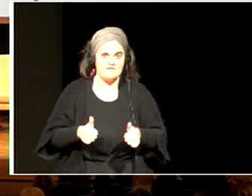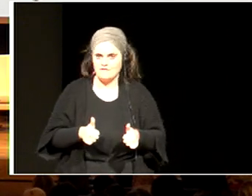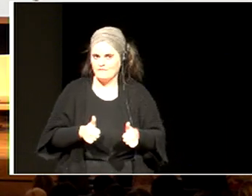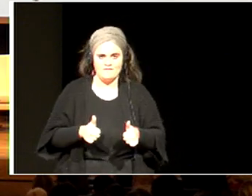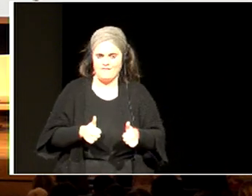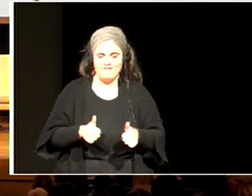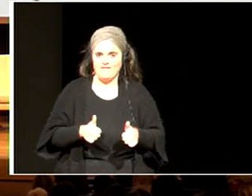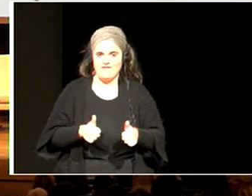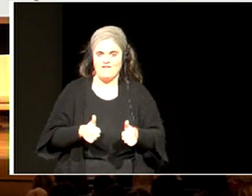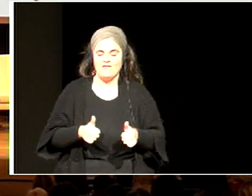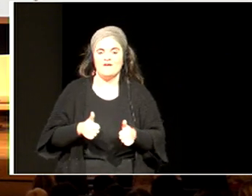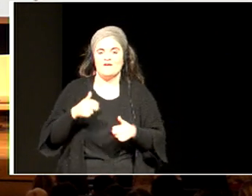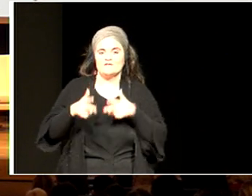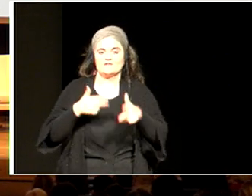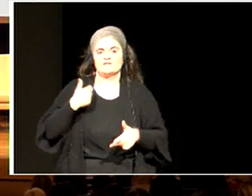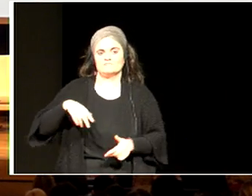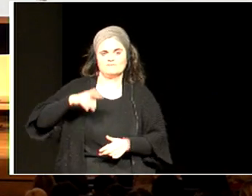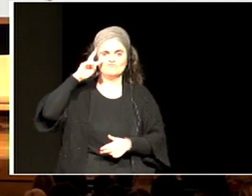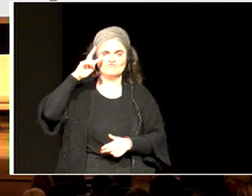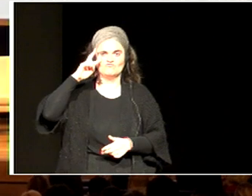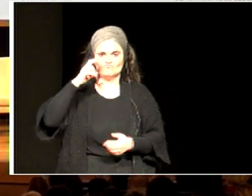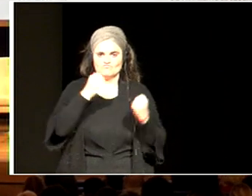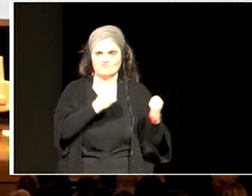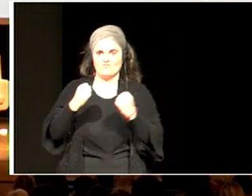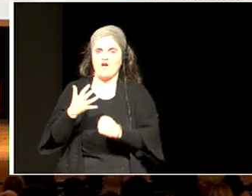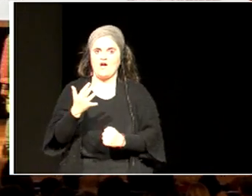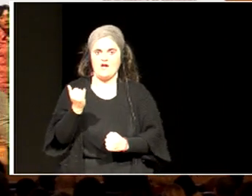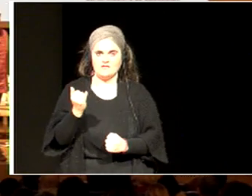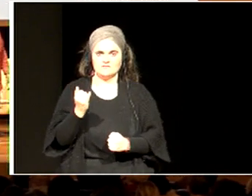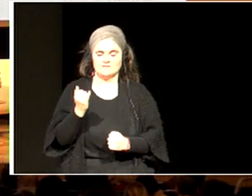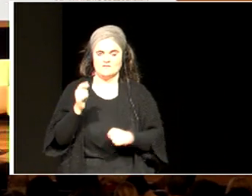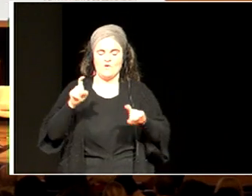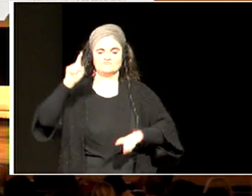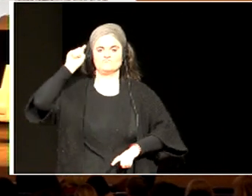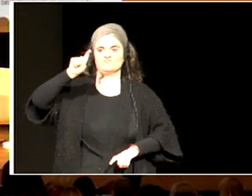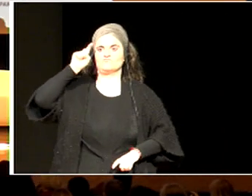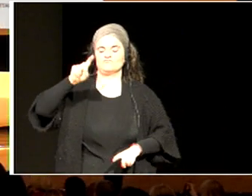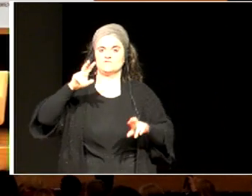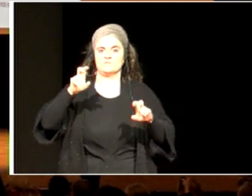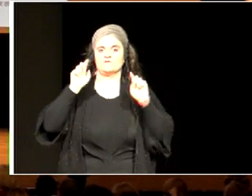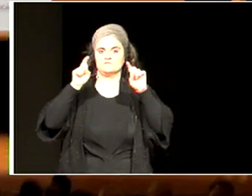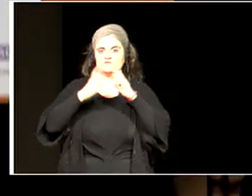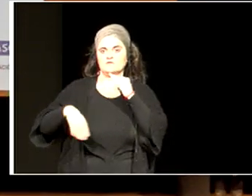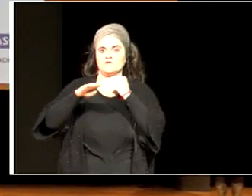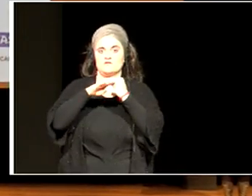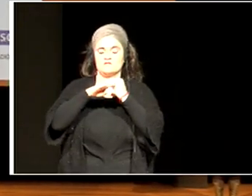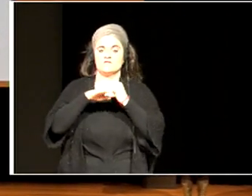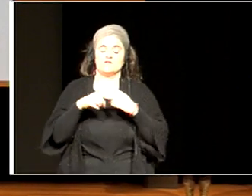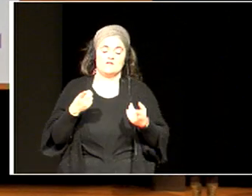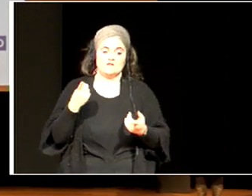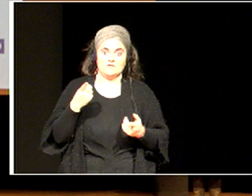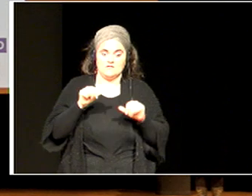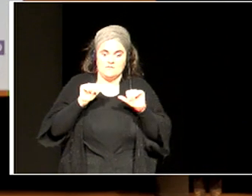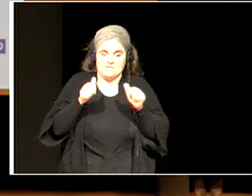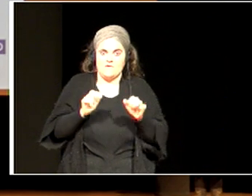de coeducación y por lo tanto como maestra de coeducación que es con eso querría empezar hoy pero